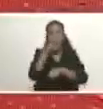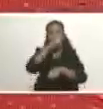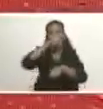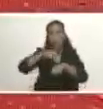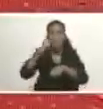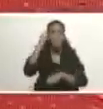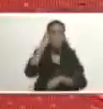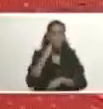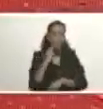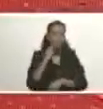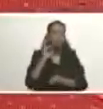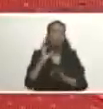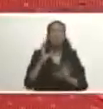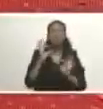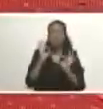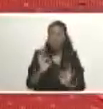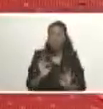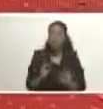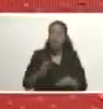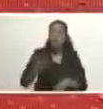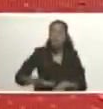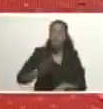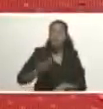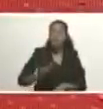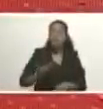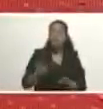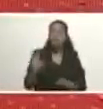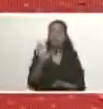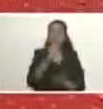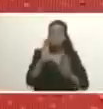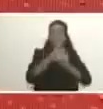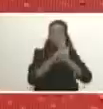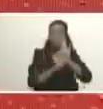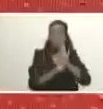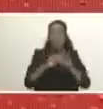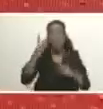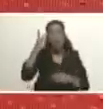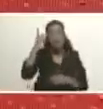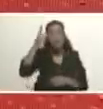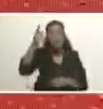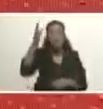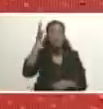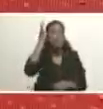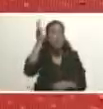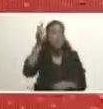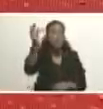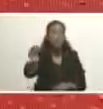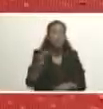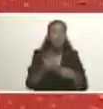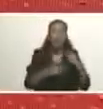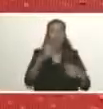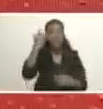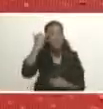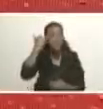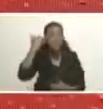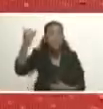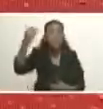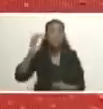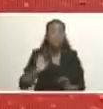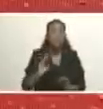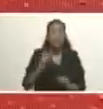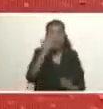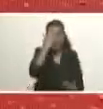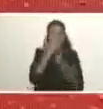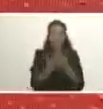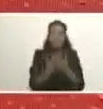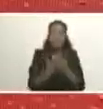garantizar los sagrados intereses de la nación en la filosofía del proceso bolivariano como ideología irreverente frente